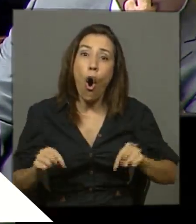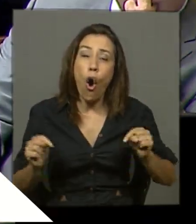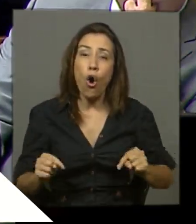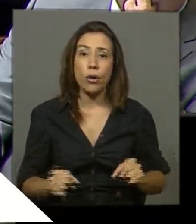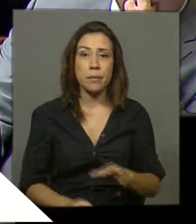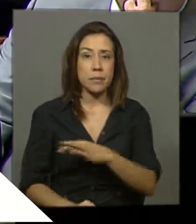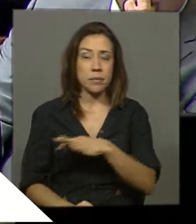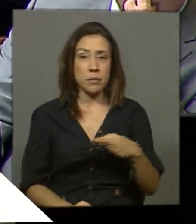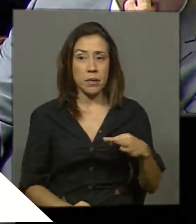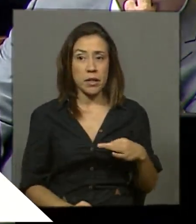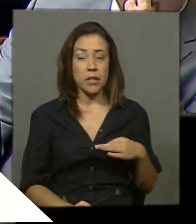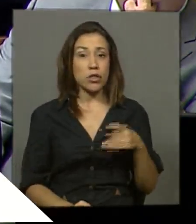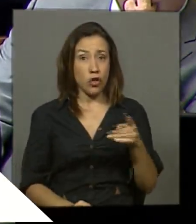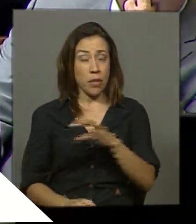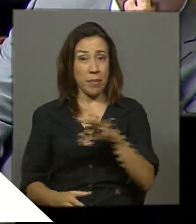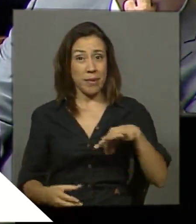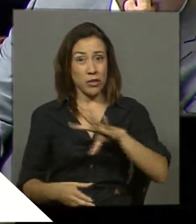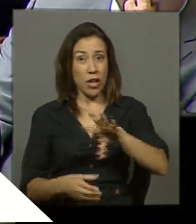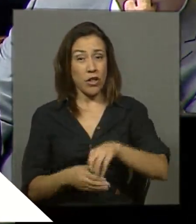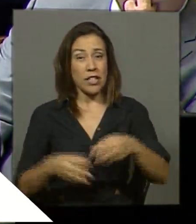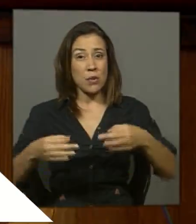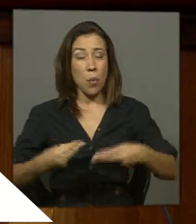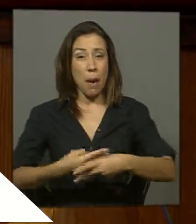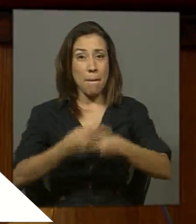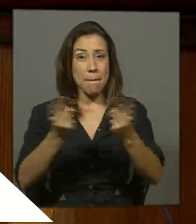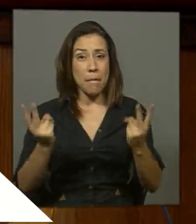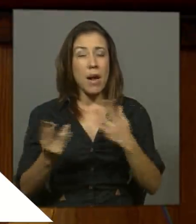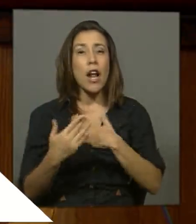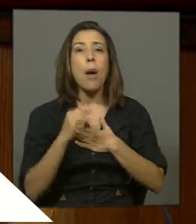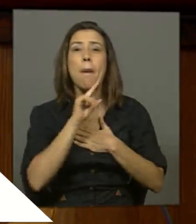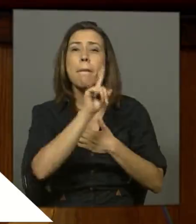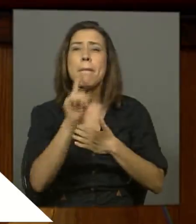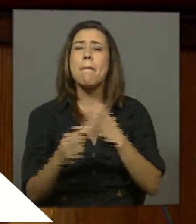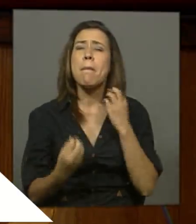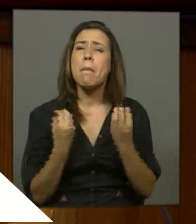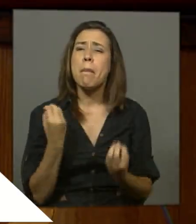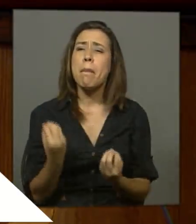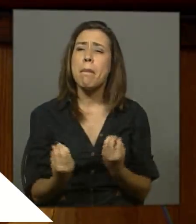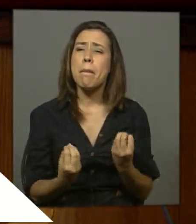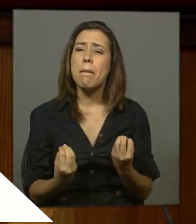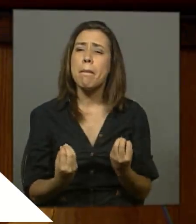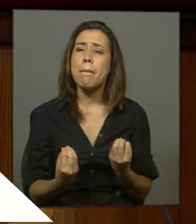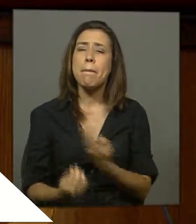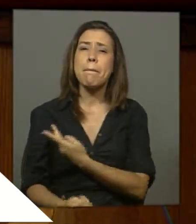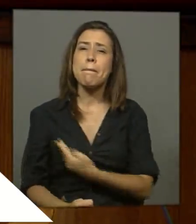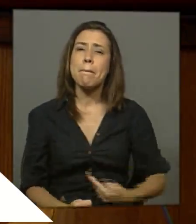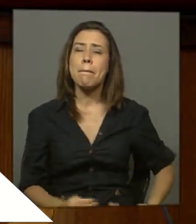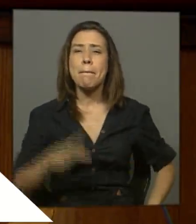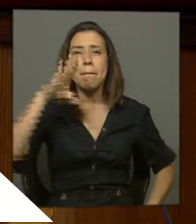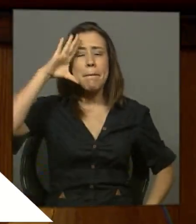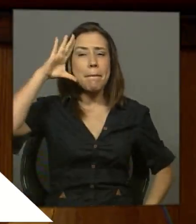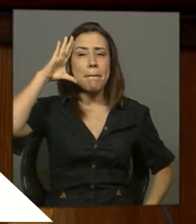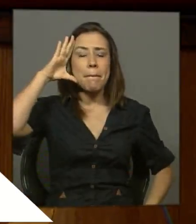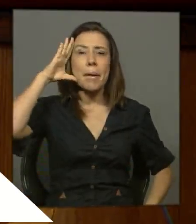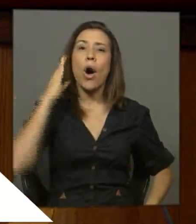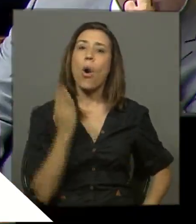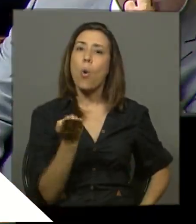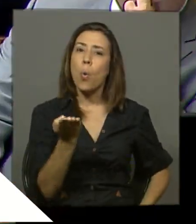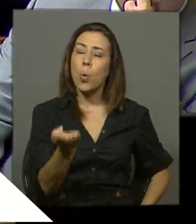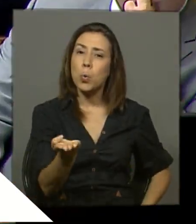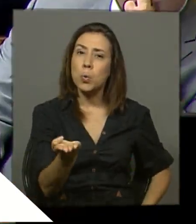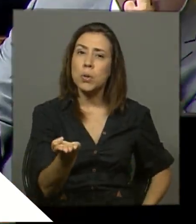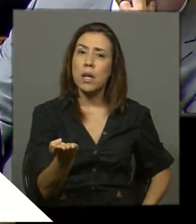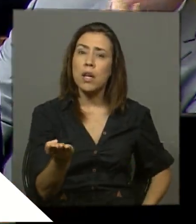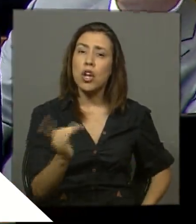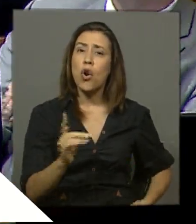ministro como ministro del interior y la seguridad pública Le quiero preguntar por la presidenta Bach y usted